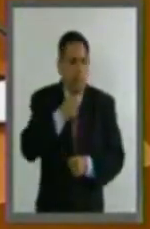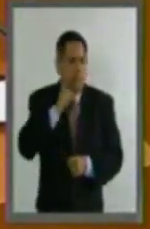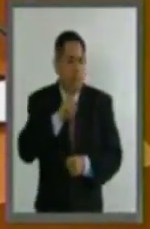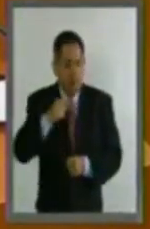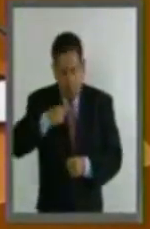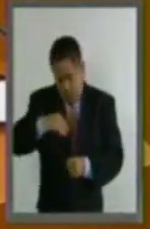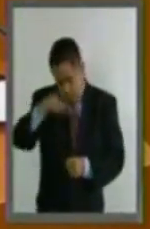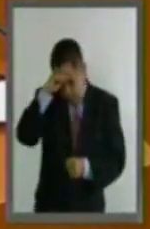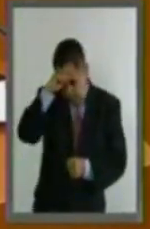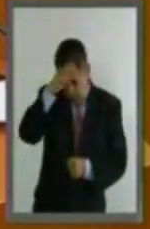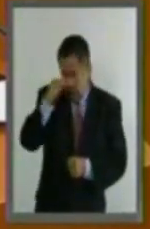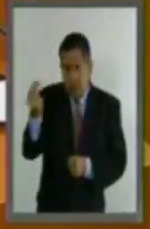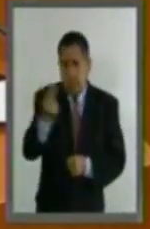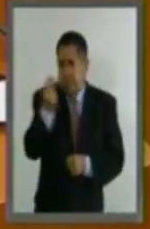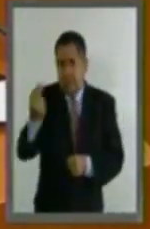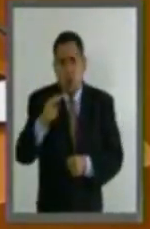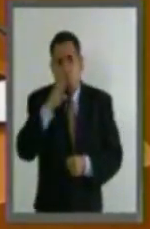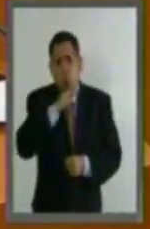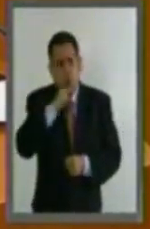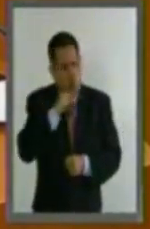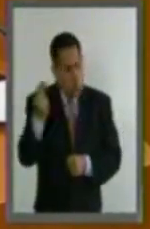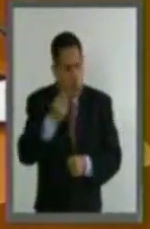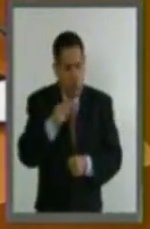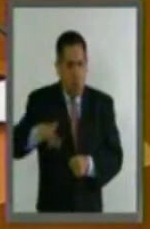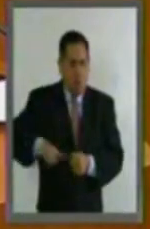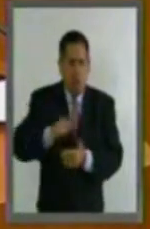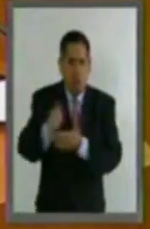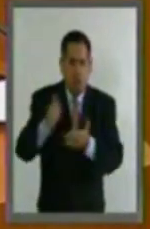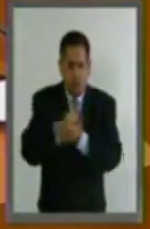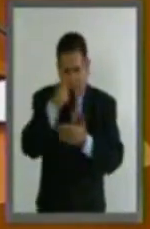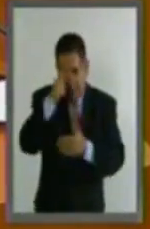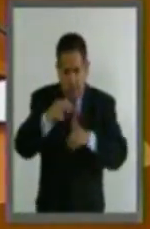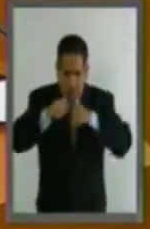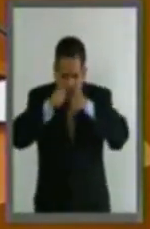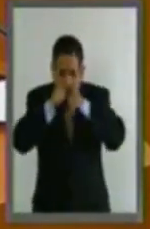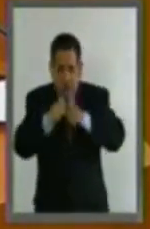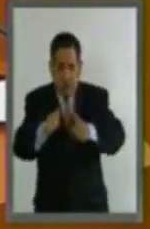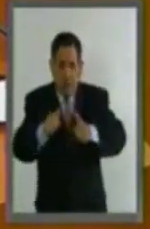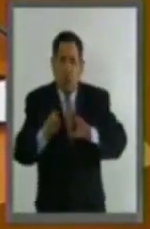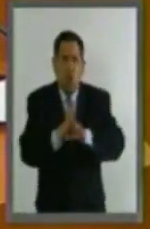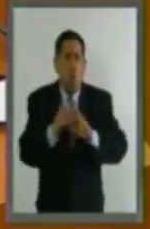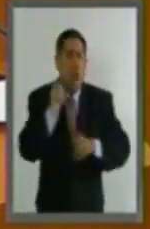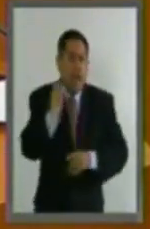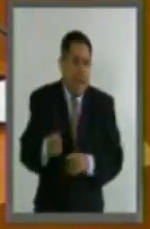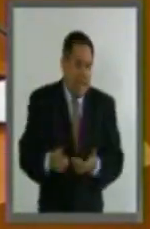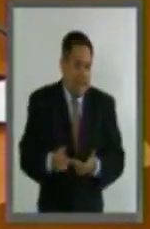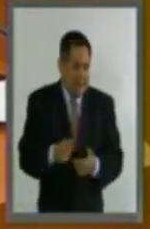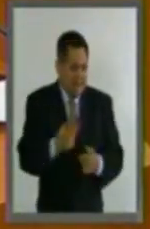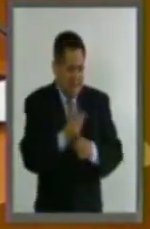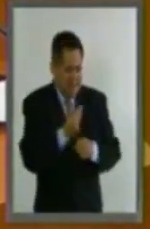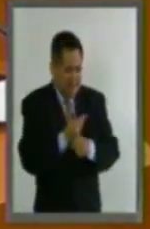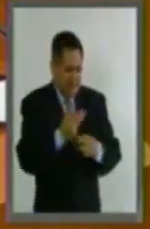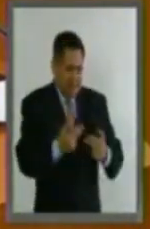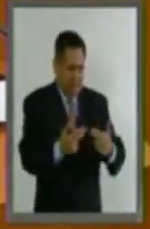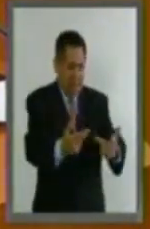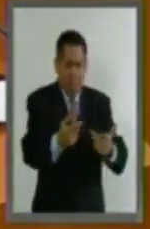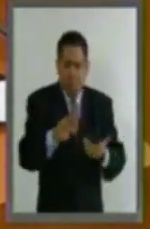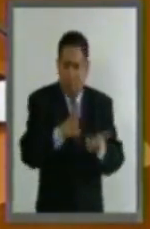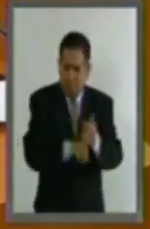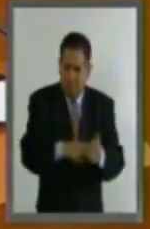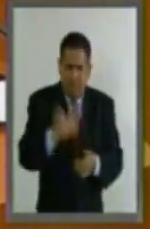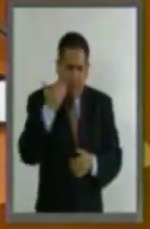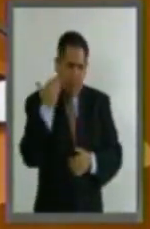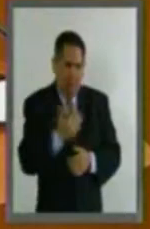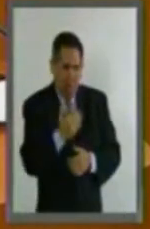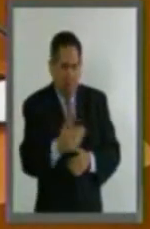consideramos apremiante que el gobierno de la Ciudad de México atienda el problema de infraestructura que presente el sistema de drenaje